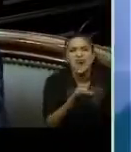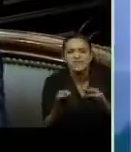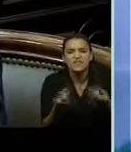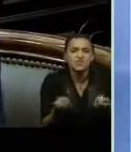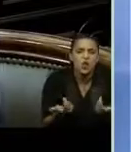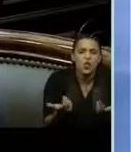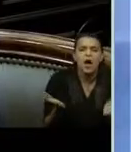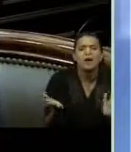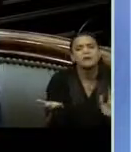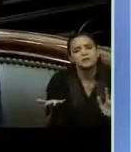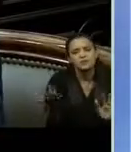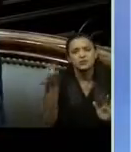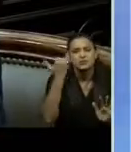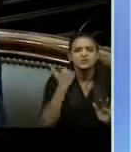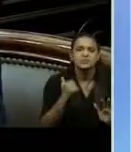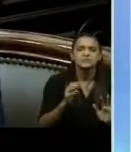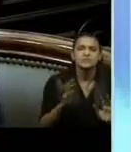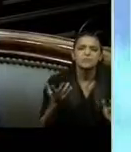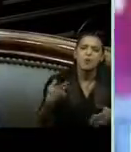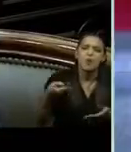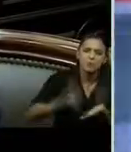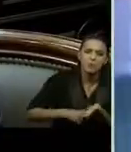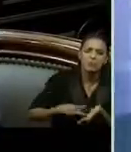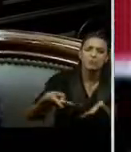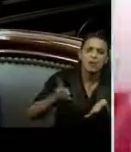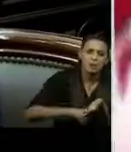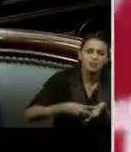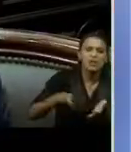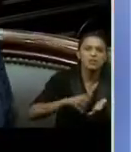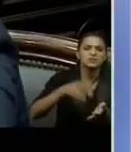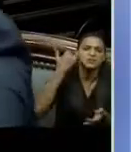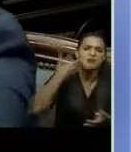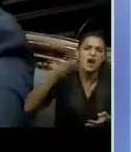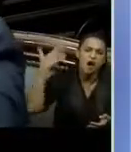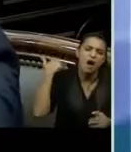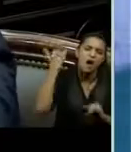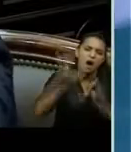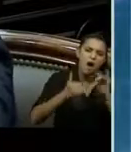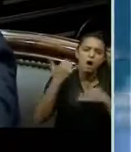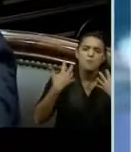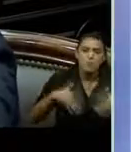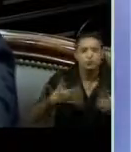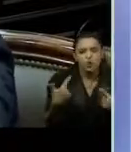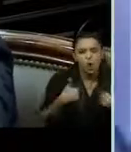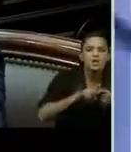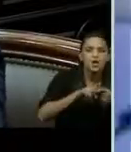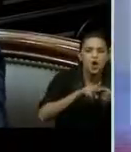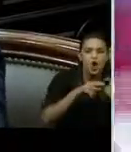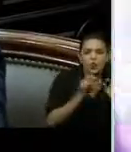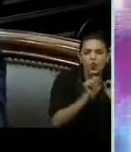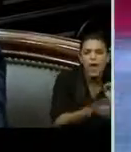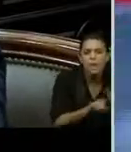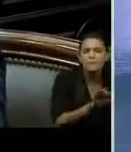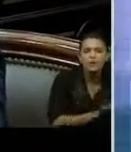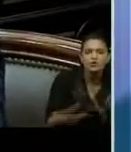el tema de la virtualidad. Bueno, acá está. Ya cuando estamos todos vacunados, cuando la condición sanitaria mejoró, estamos todos presenciales y